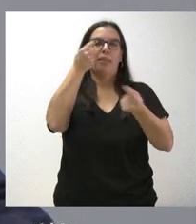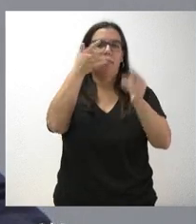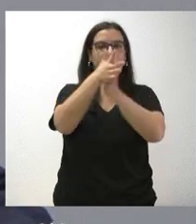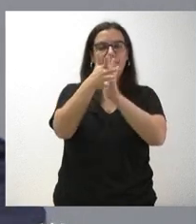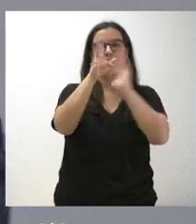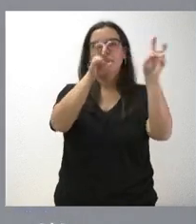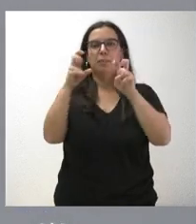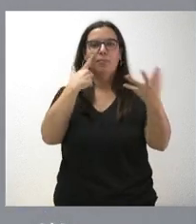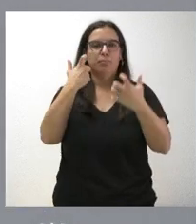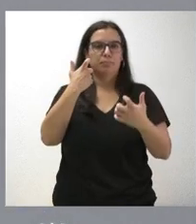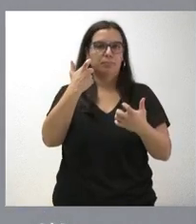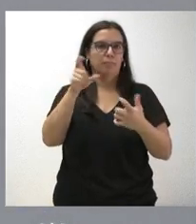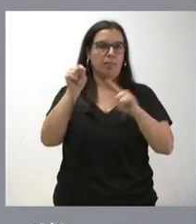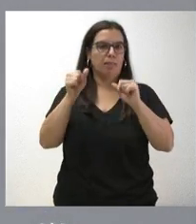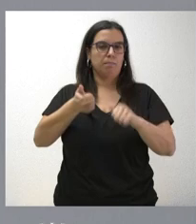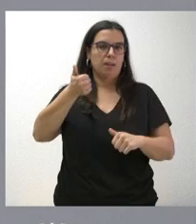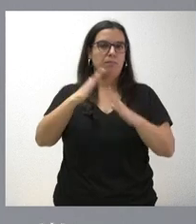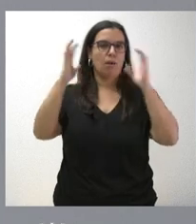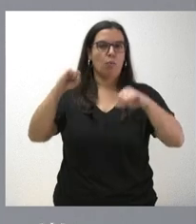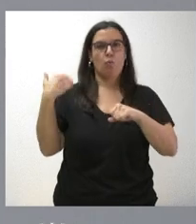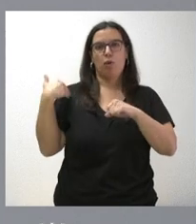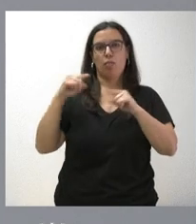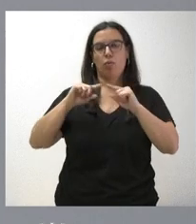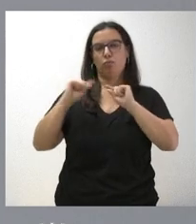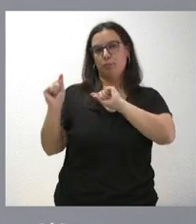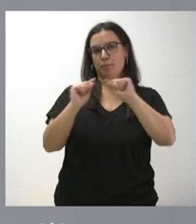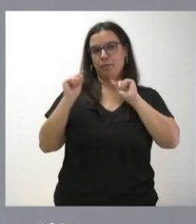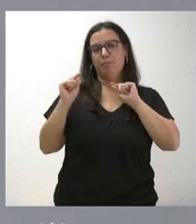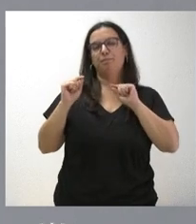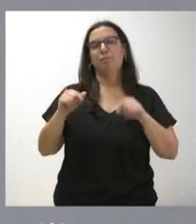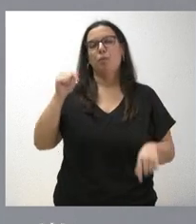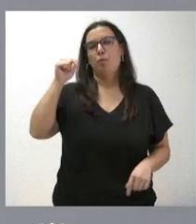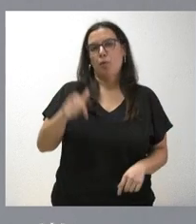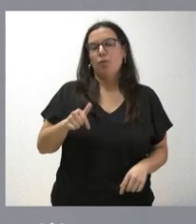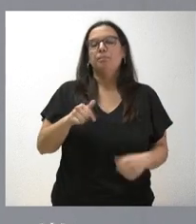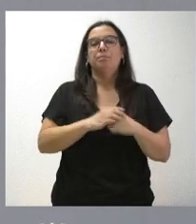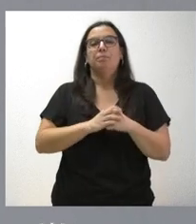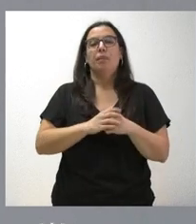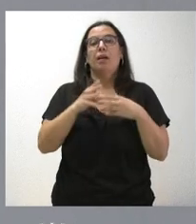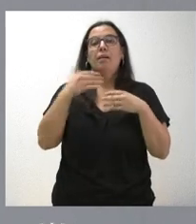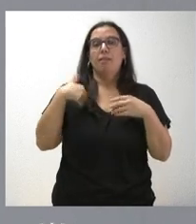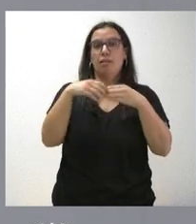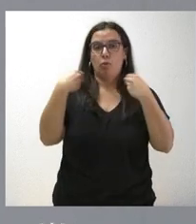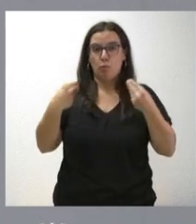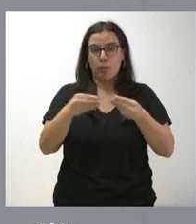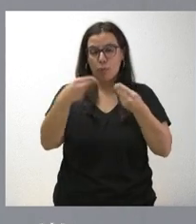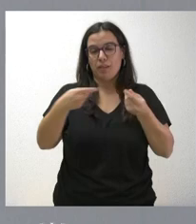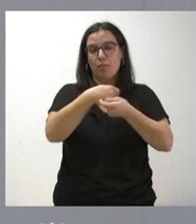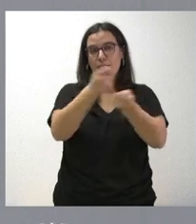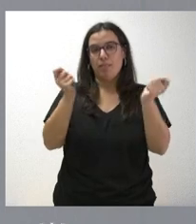asuntos más relevantes y los acuerdos que se han tomado en esta sesión tienen ustedes la documentación que les ha sido